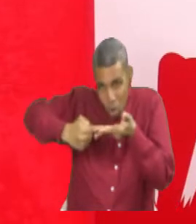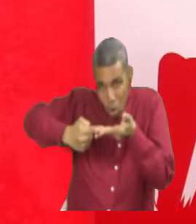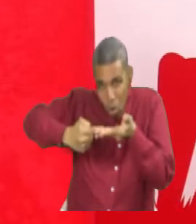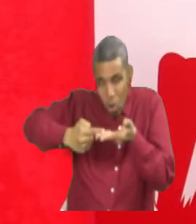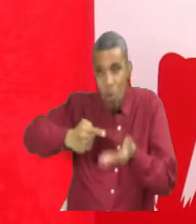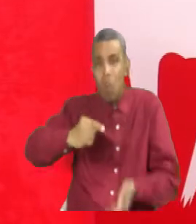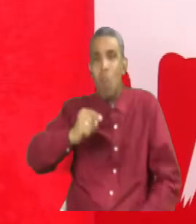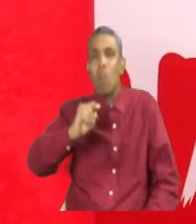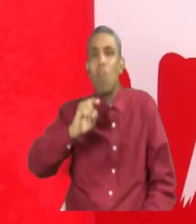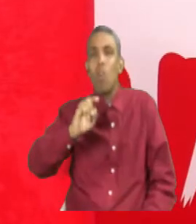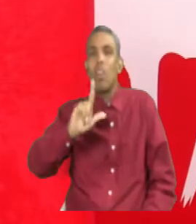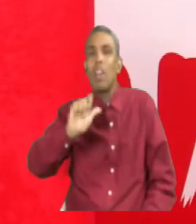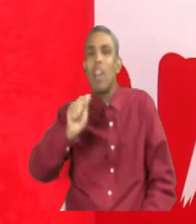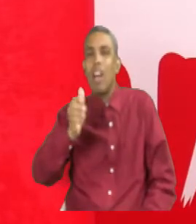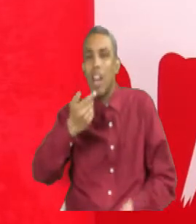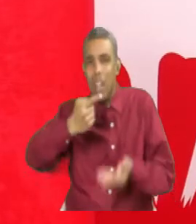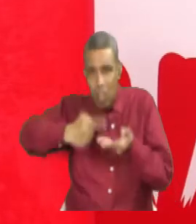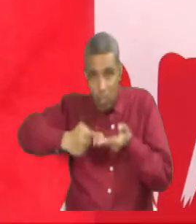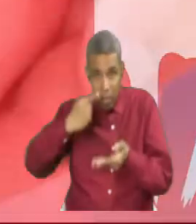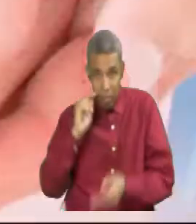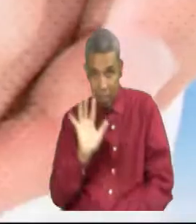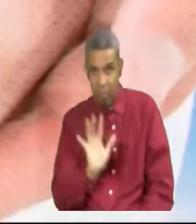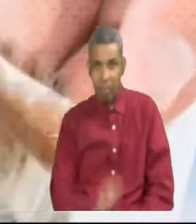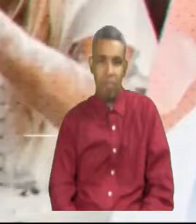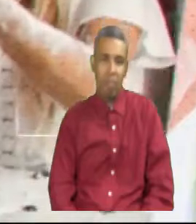Sandra-la-voz-américa. Llegó el momento de una pausa y ya volvemos.